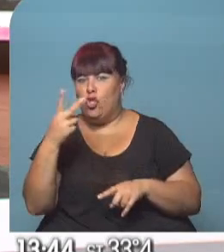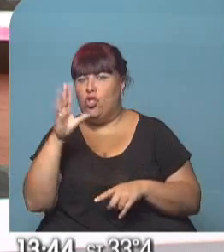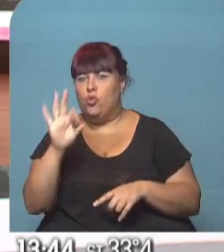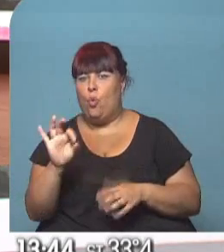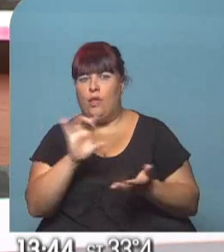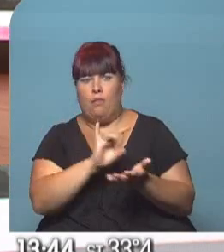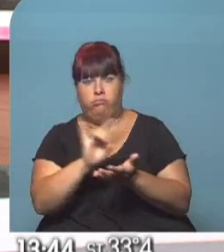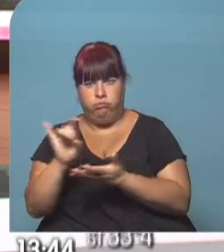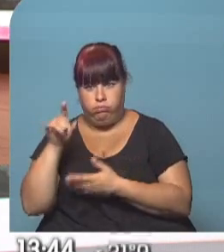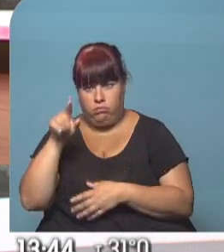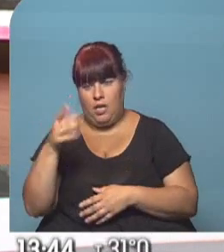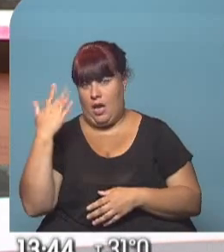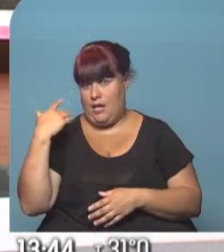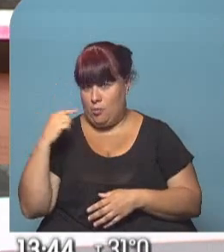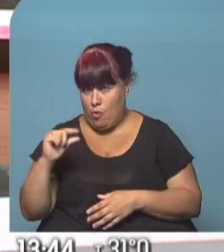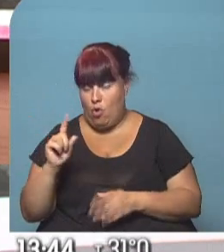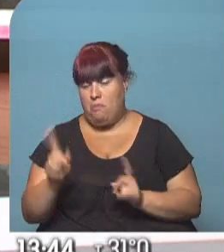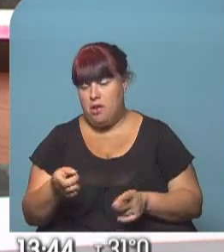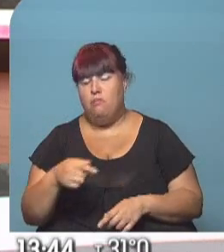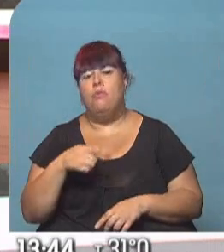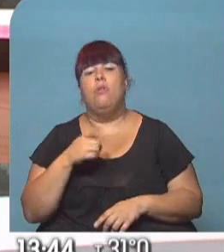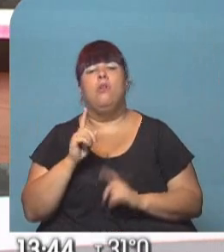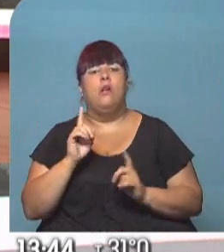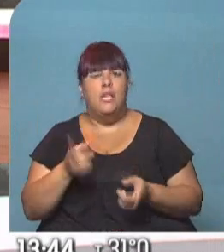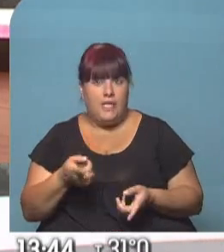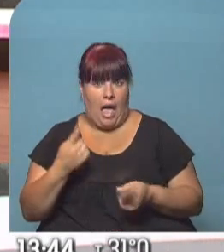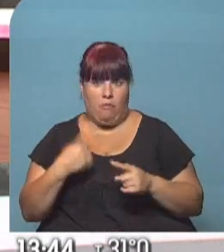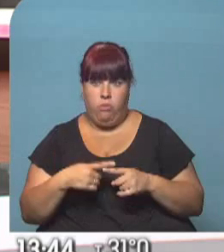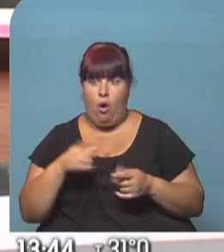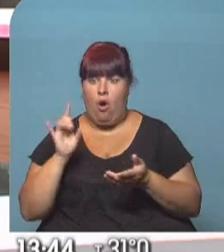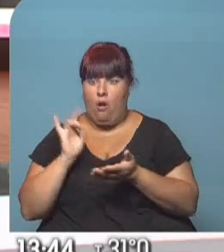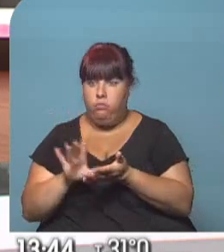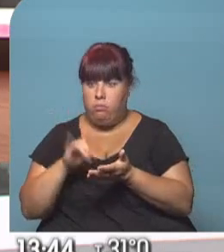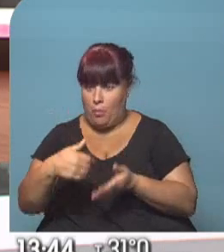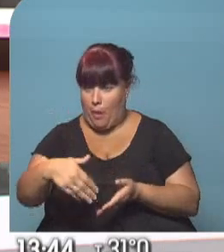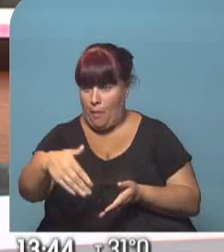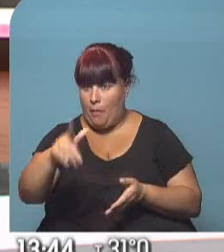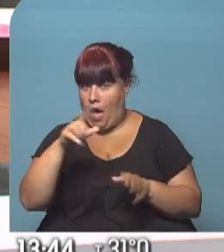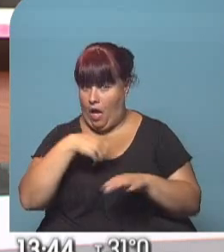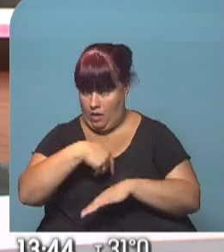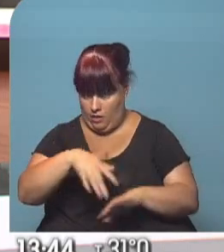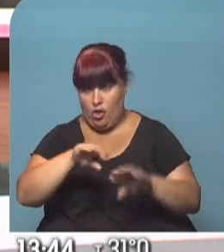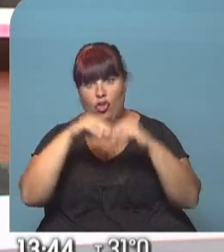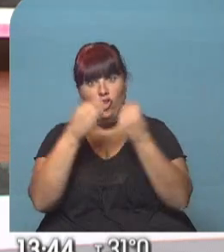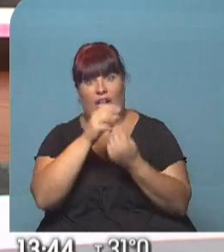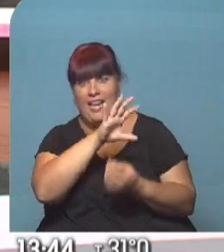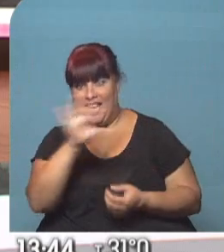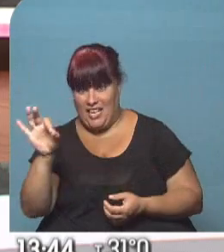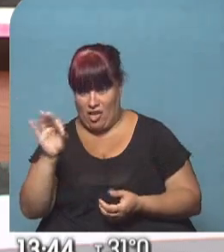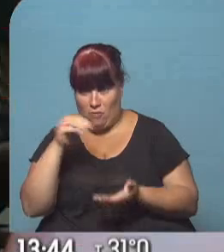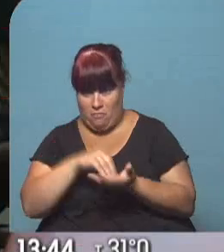250 despidos de los últimos días y, además, por las cesantías que se esperan lleguen a 500